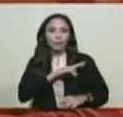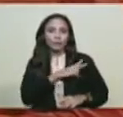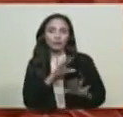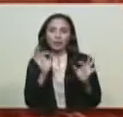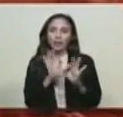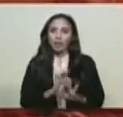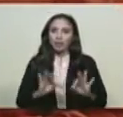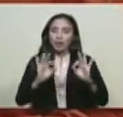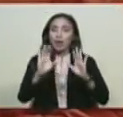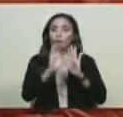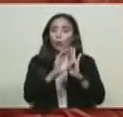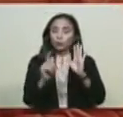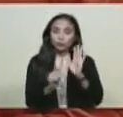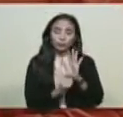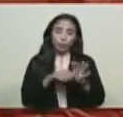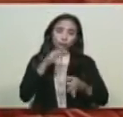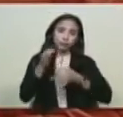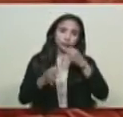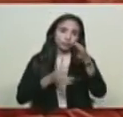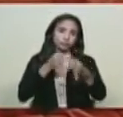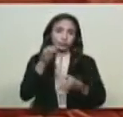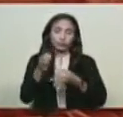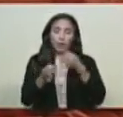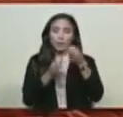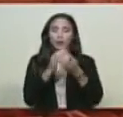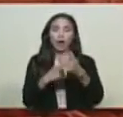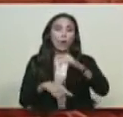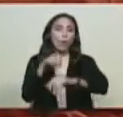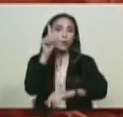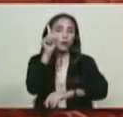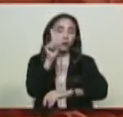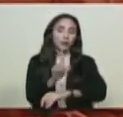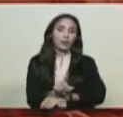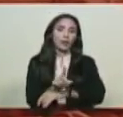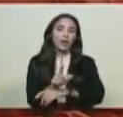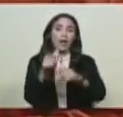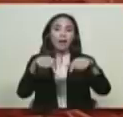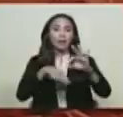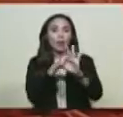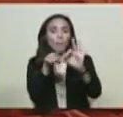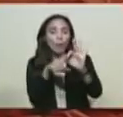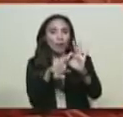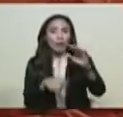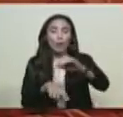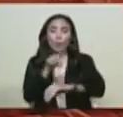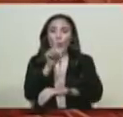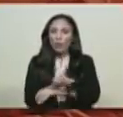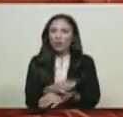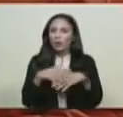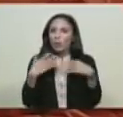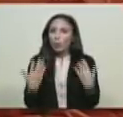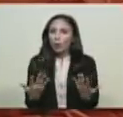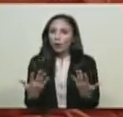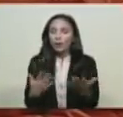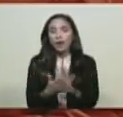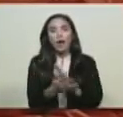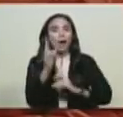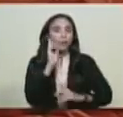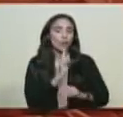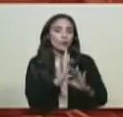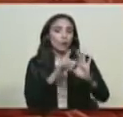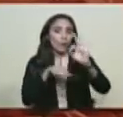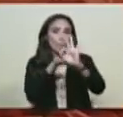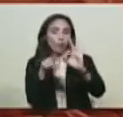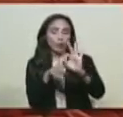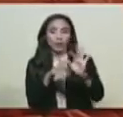Constitución expresamente establece que la única moneda de curso legal en la República Bolivariana de Venezuela es el Bolívar, y